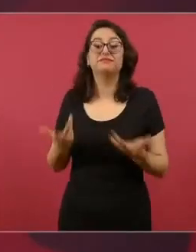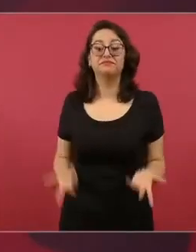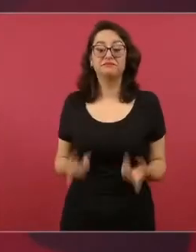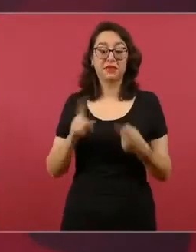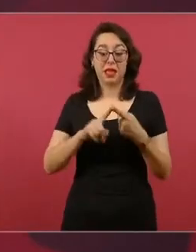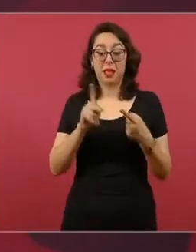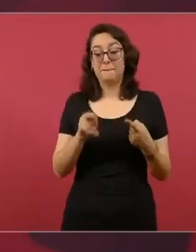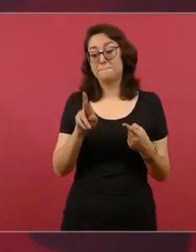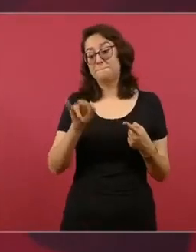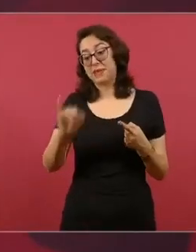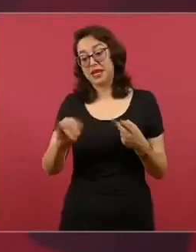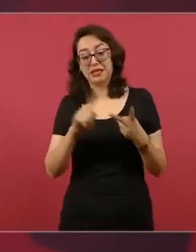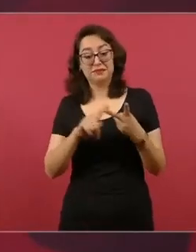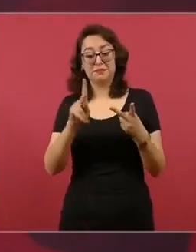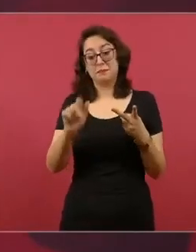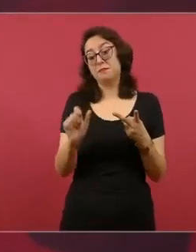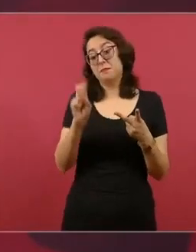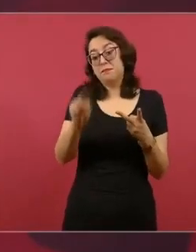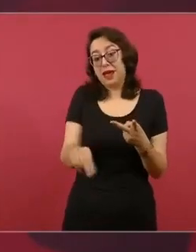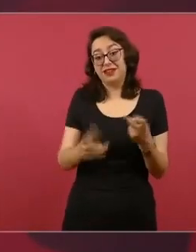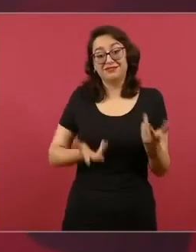del PRI y del PAN.